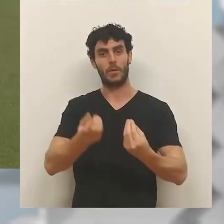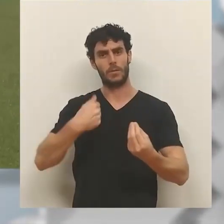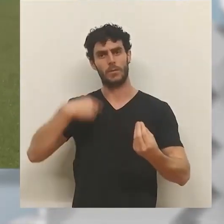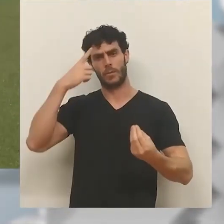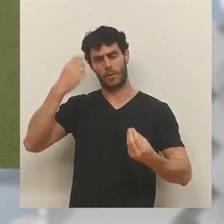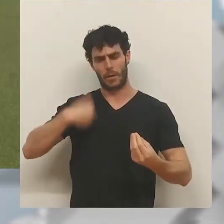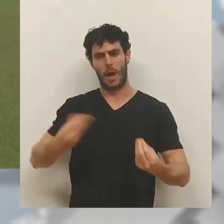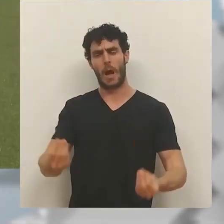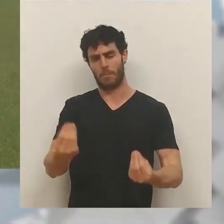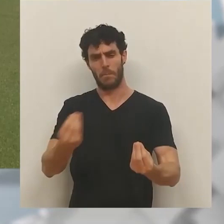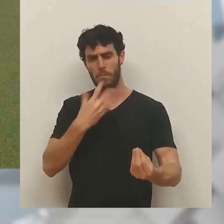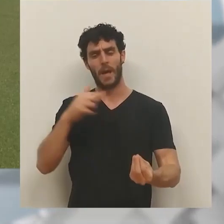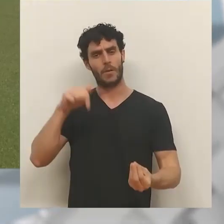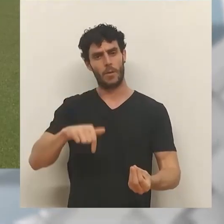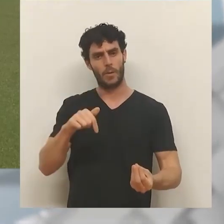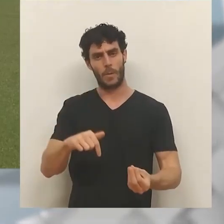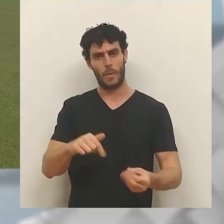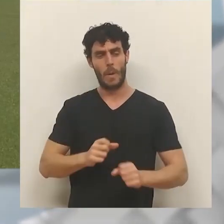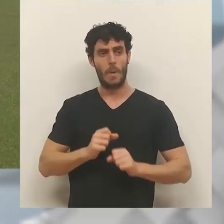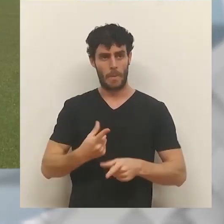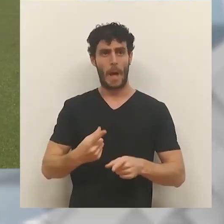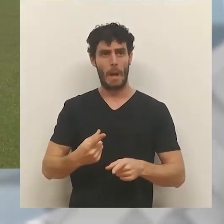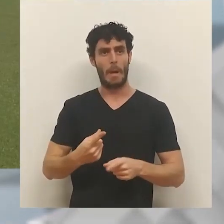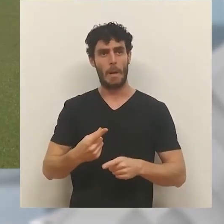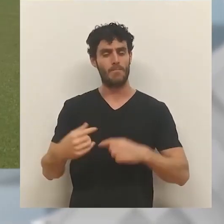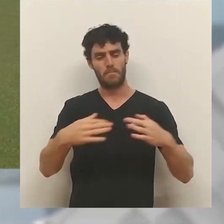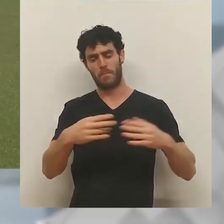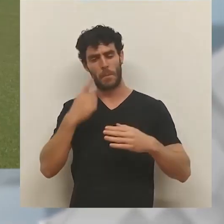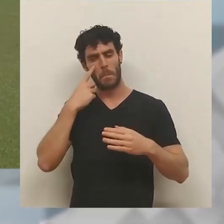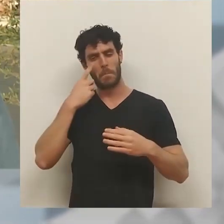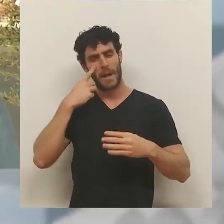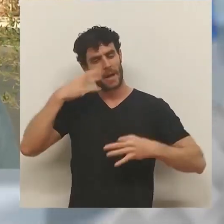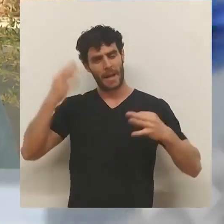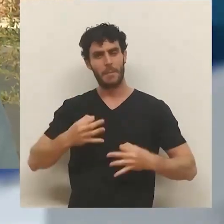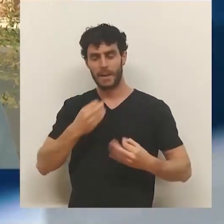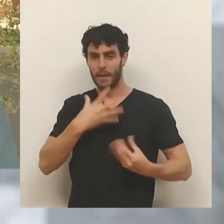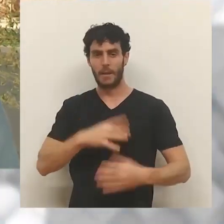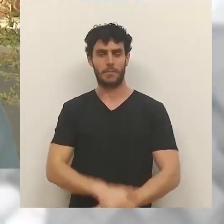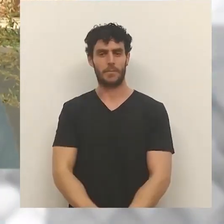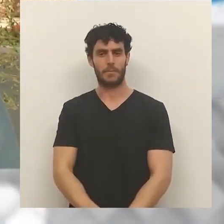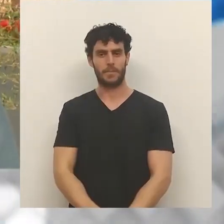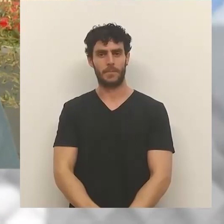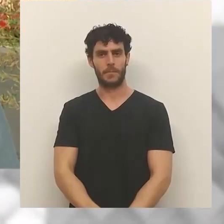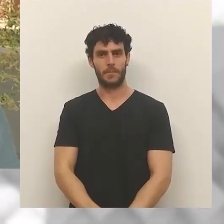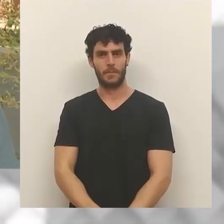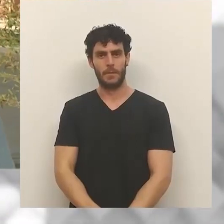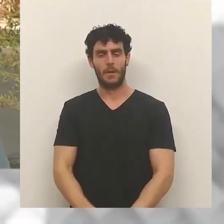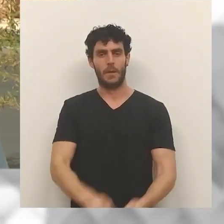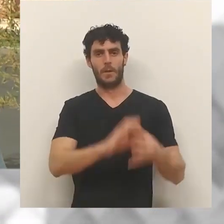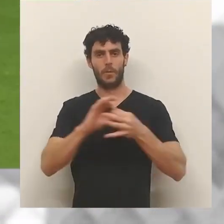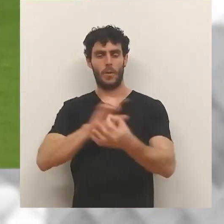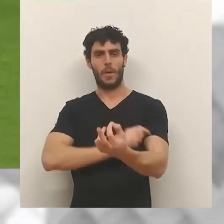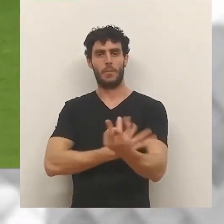con el grupo y queríamos que era oportuno darle hoy unos minutos y ver realmente cómo